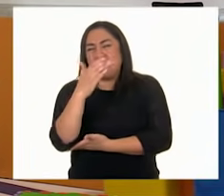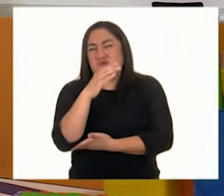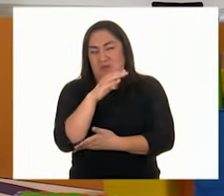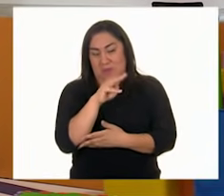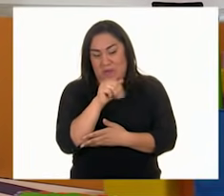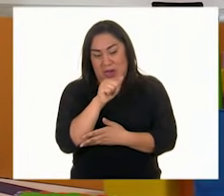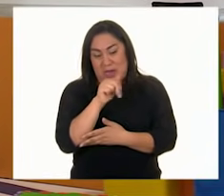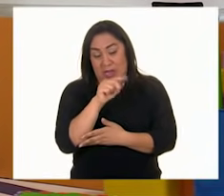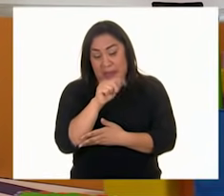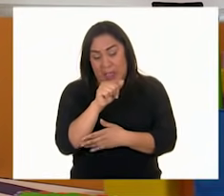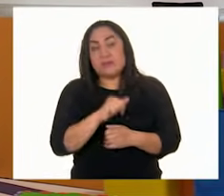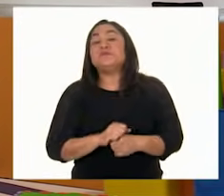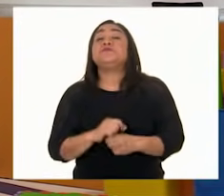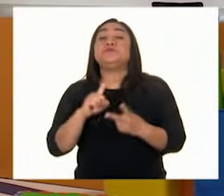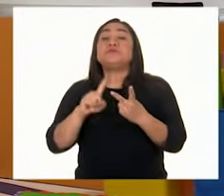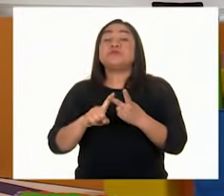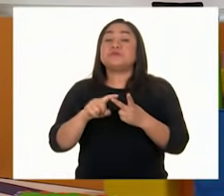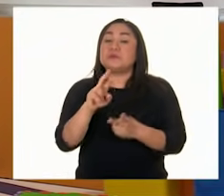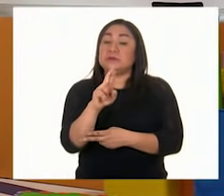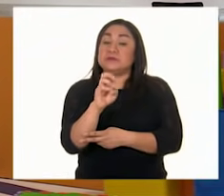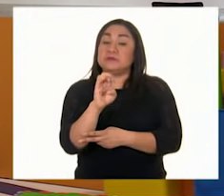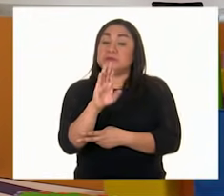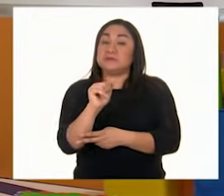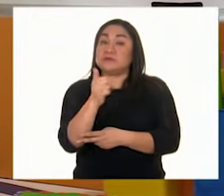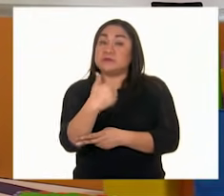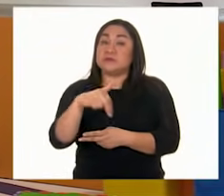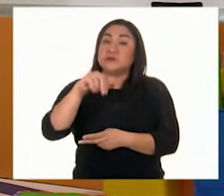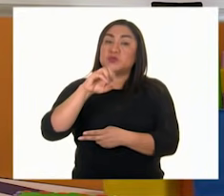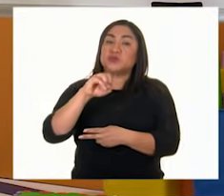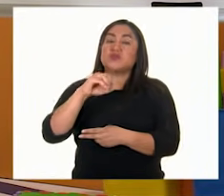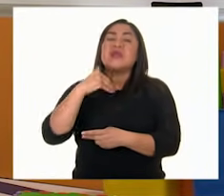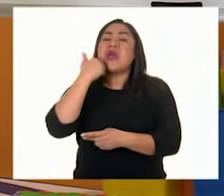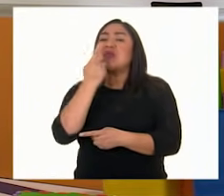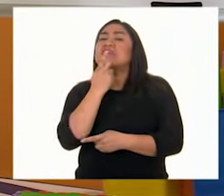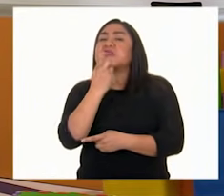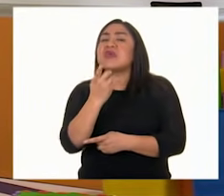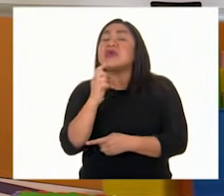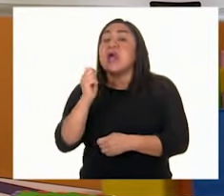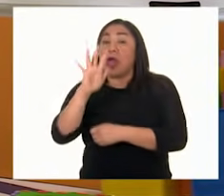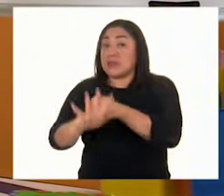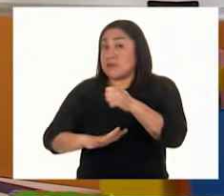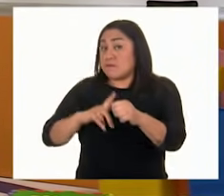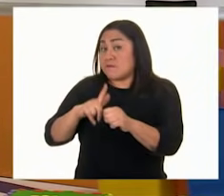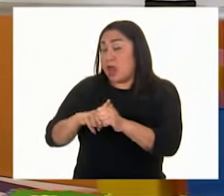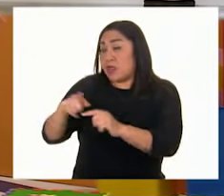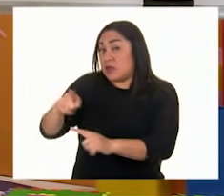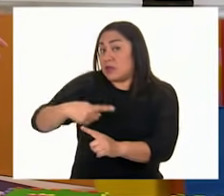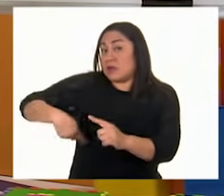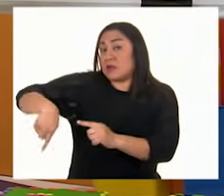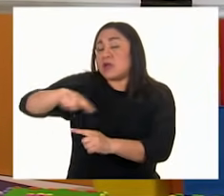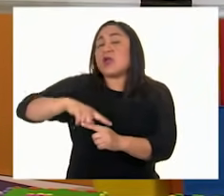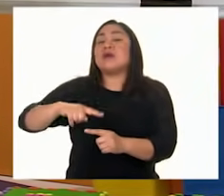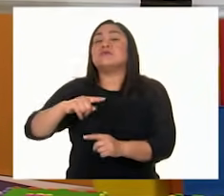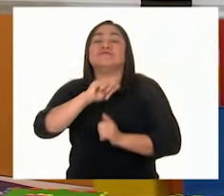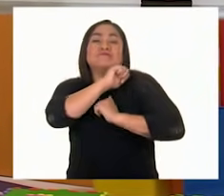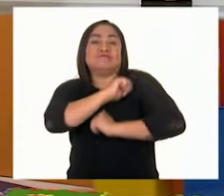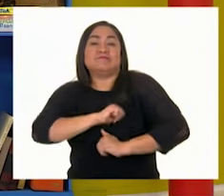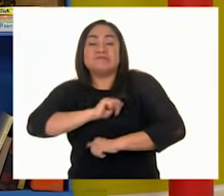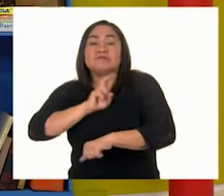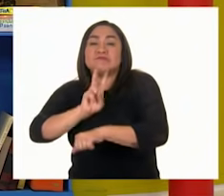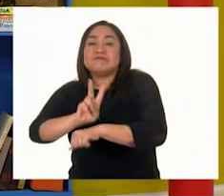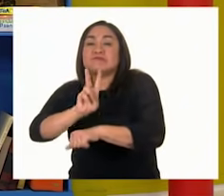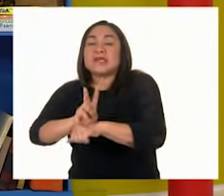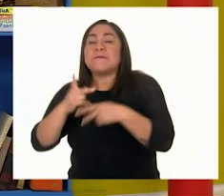Y el rebaño... se refiere al grupo de animales que están a cargo de un pastor.